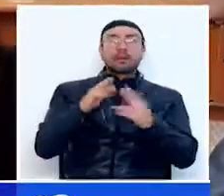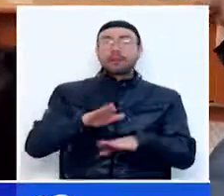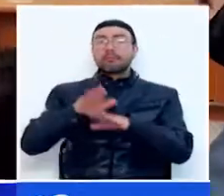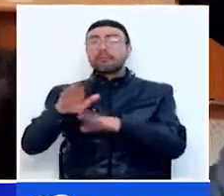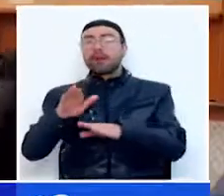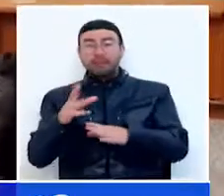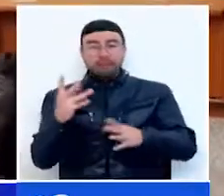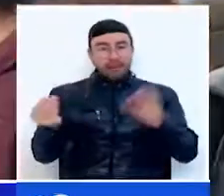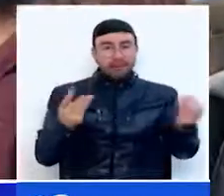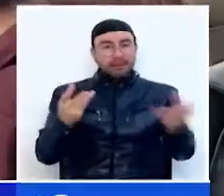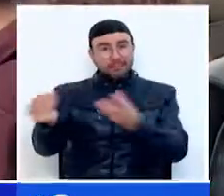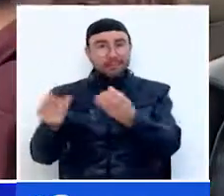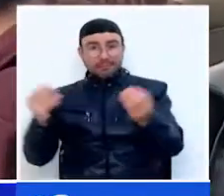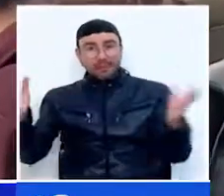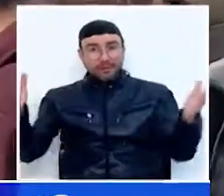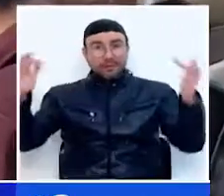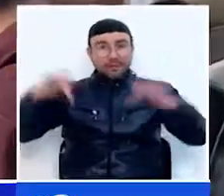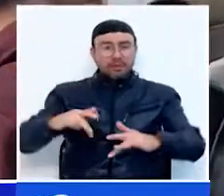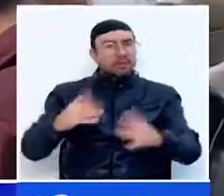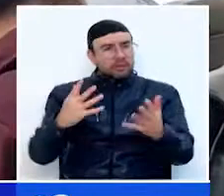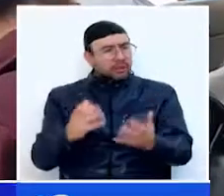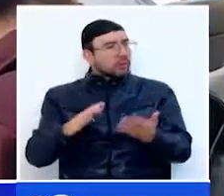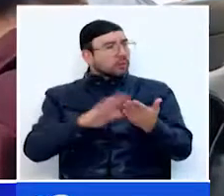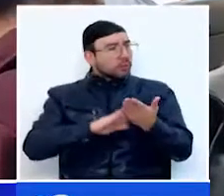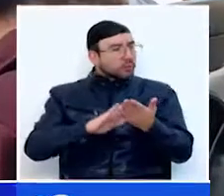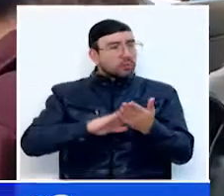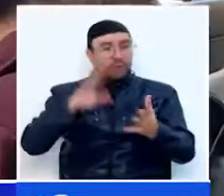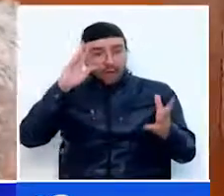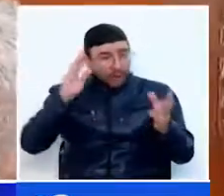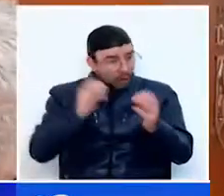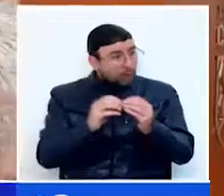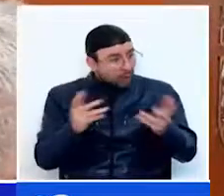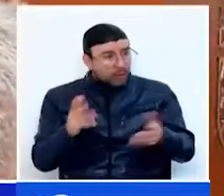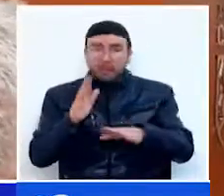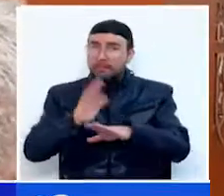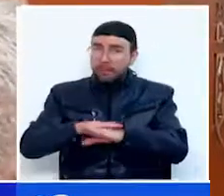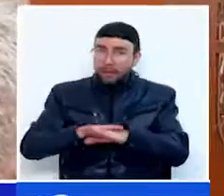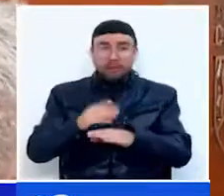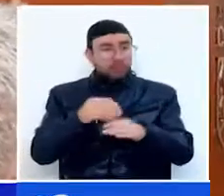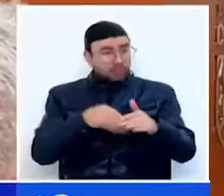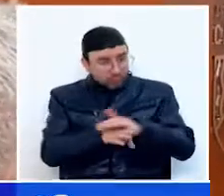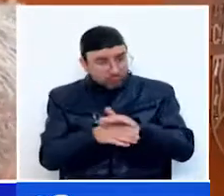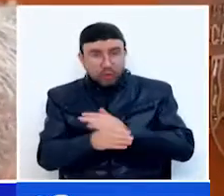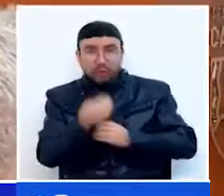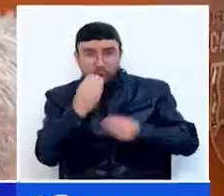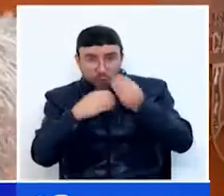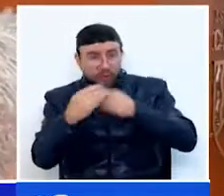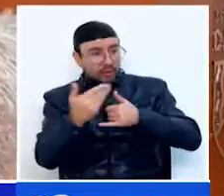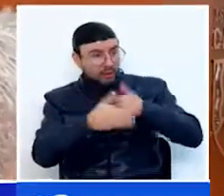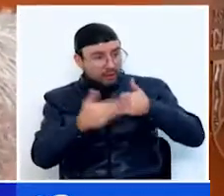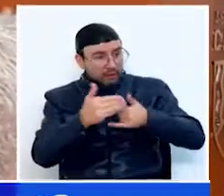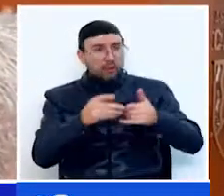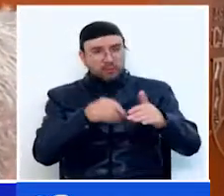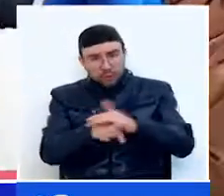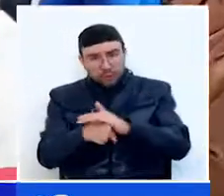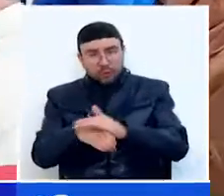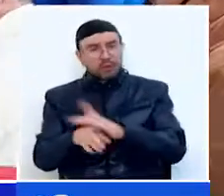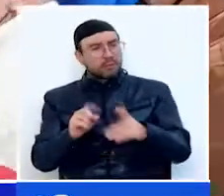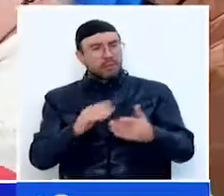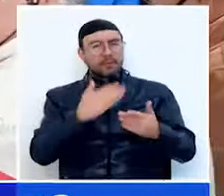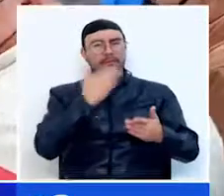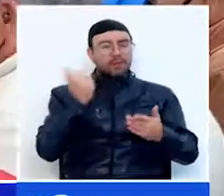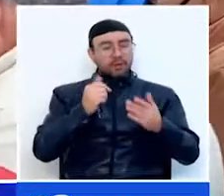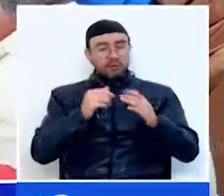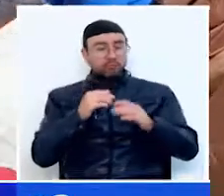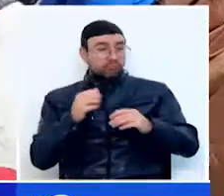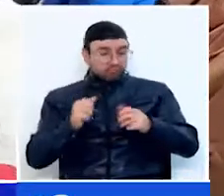sectores que participan en la protesta para buscar salidas negociadas y se permita el ingreso de alimentos al departamento y también se mejore la movilidad en algunas